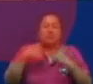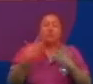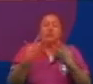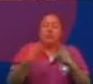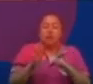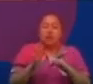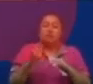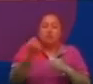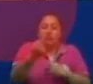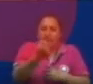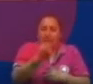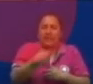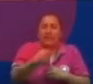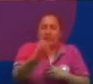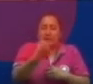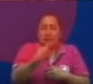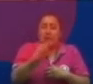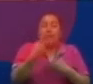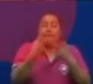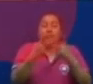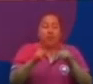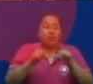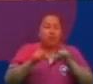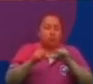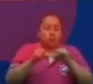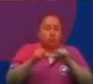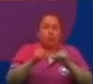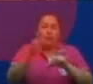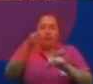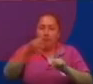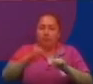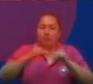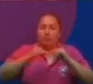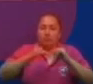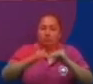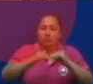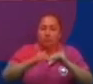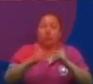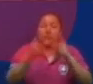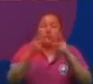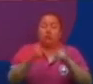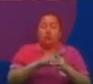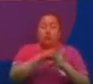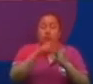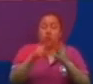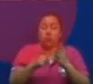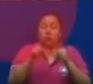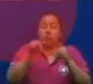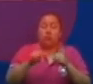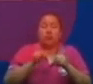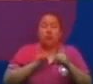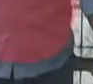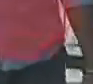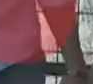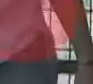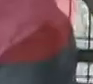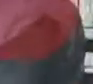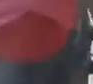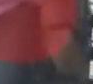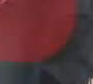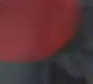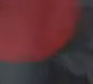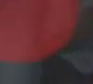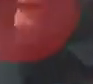en tratamiento y en condición estable. De los casos en seguimiento responsable y